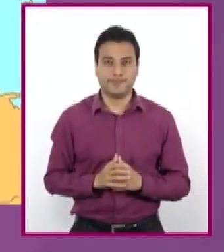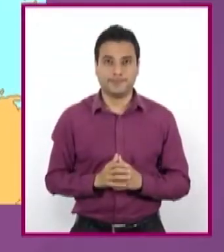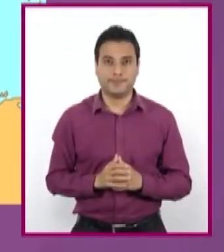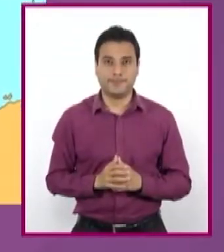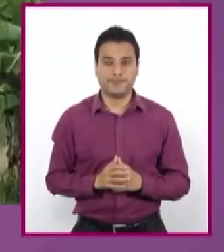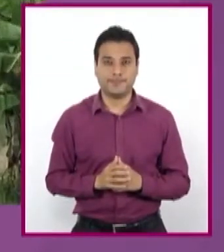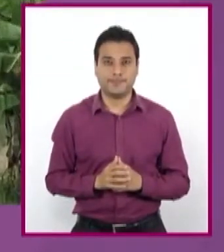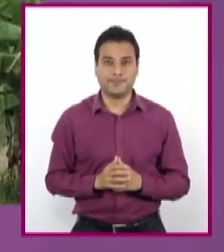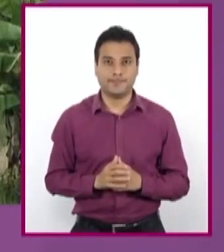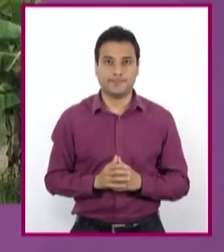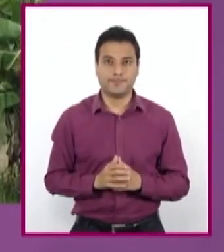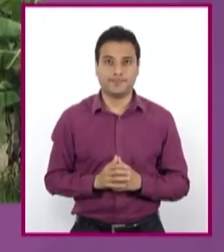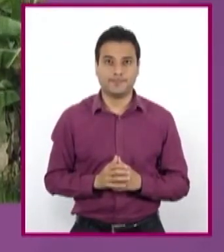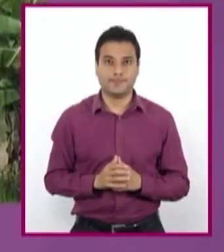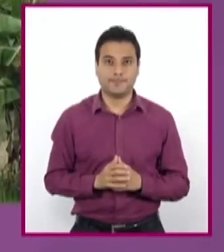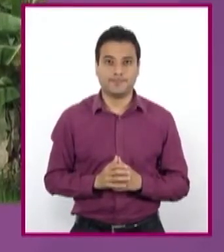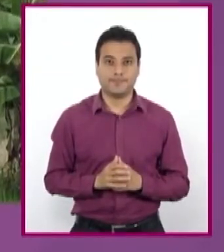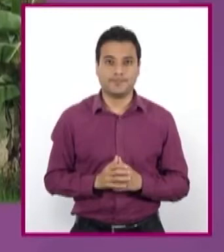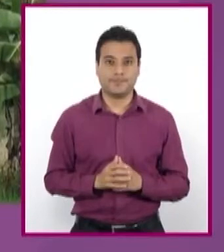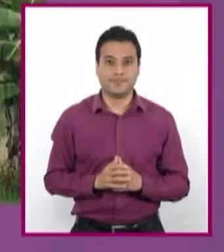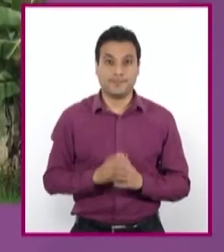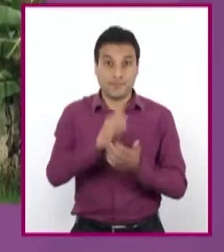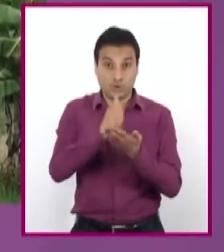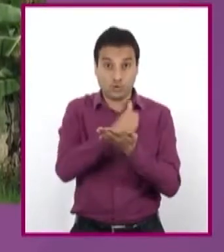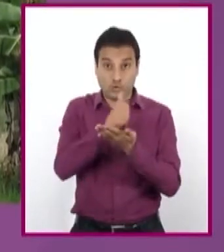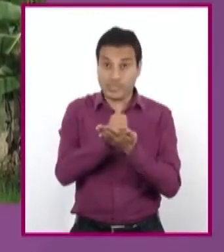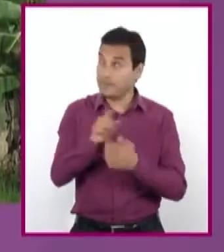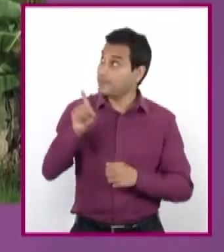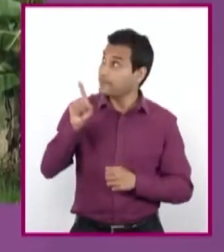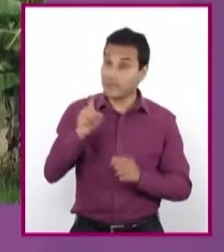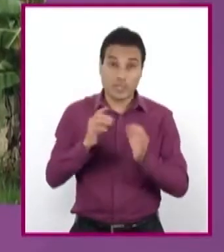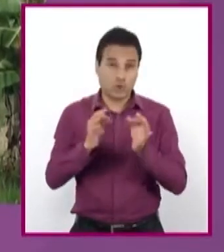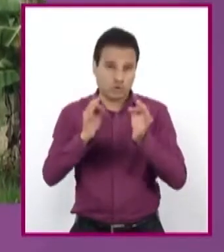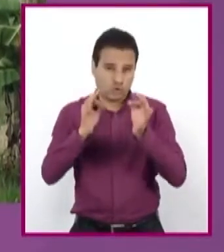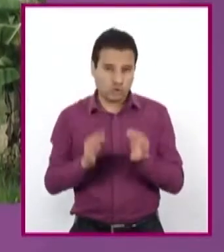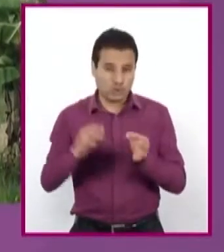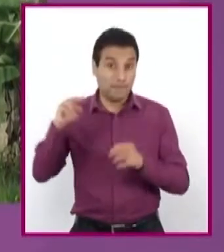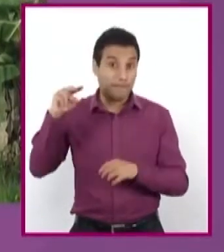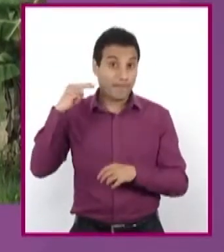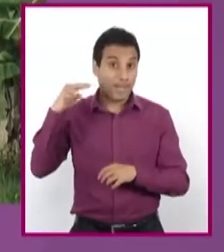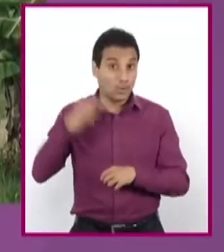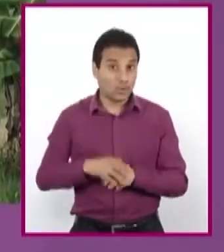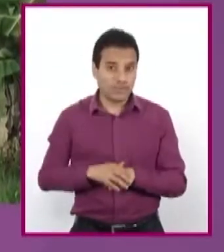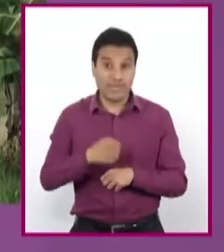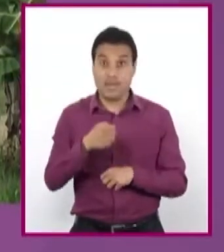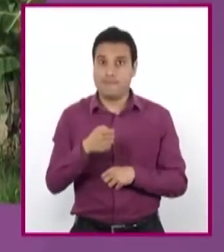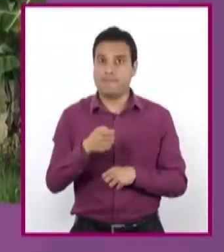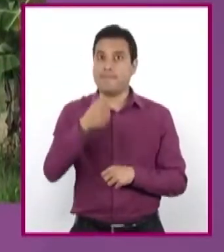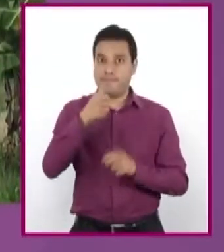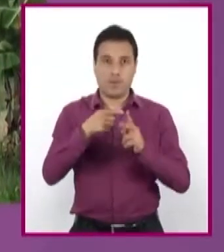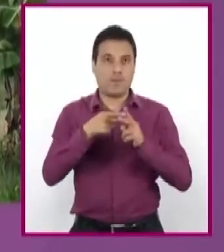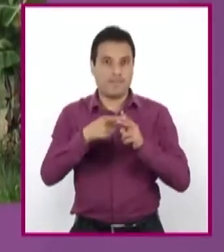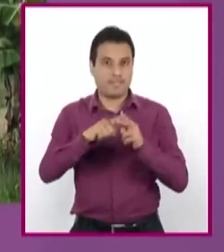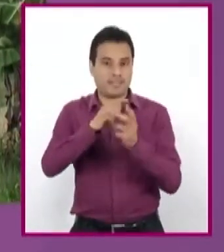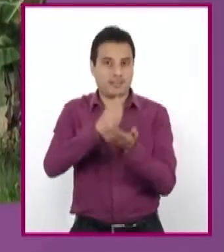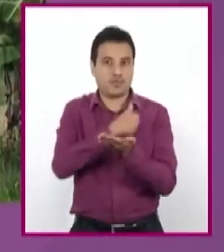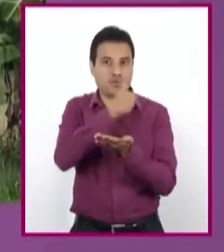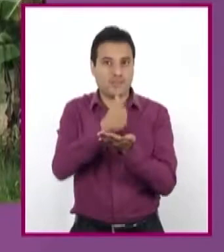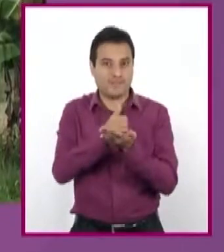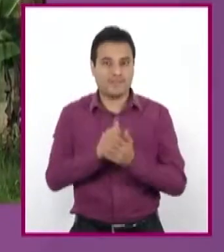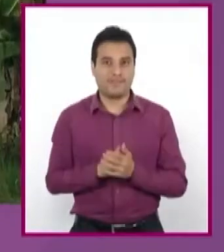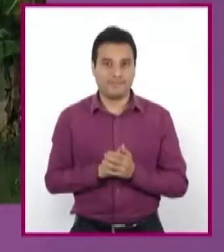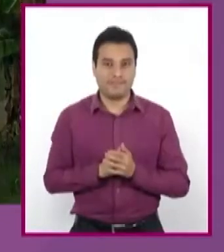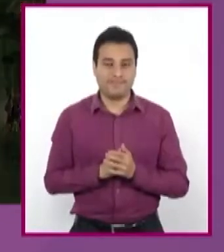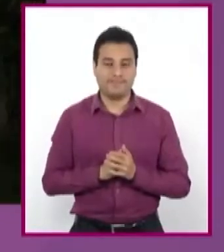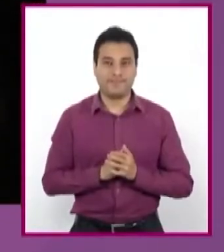La fundación de San Lorenzo, en el actual estado de Veracruz, fue su primer intento de urbanización dentro del área cultural